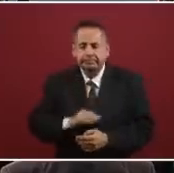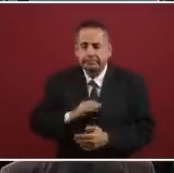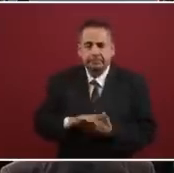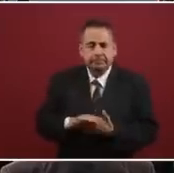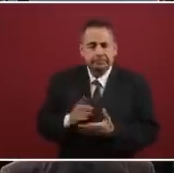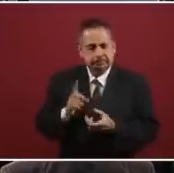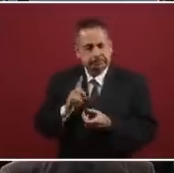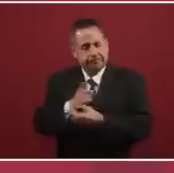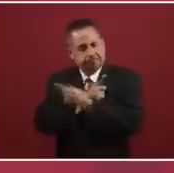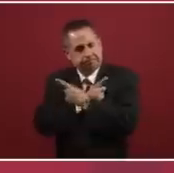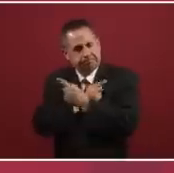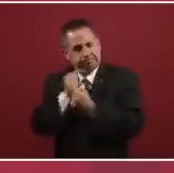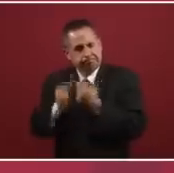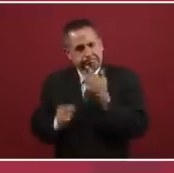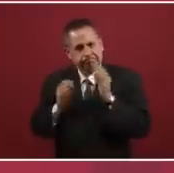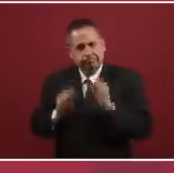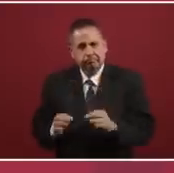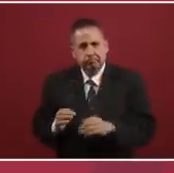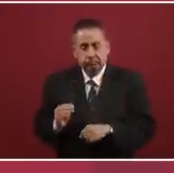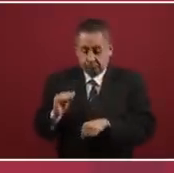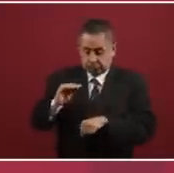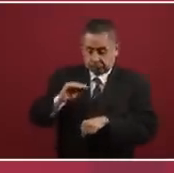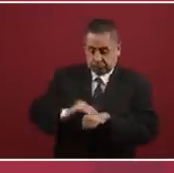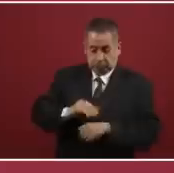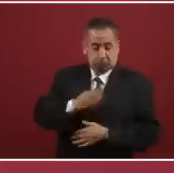Valores, solo siendo buenos